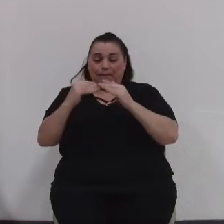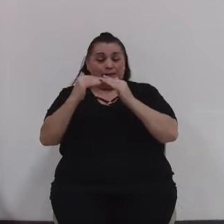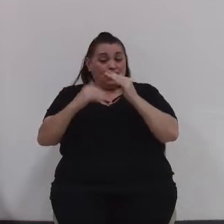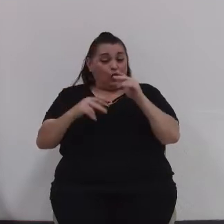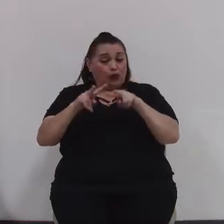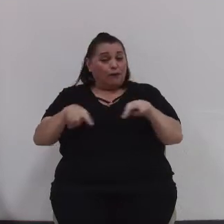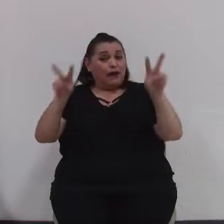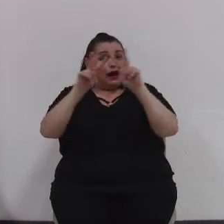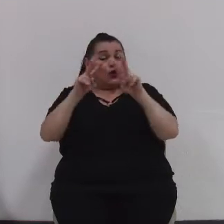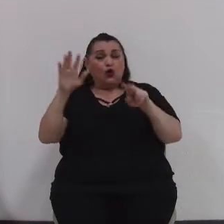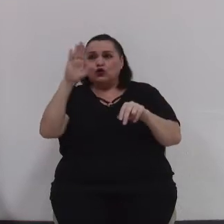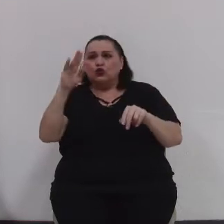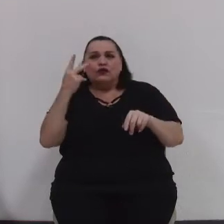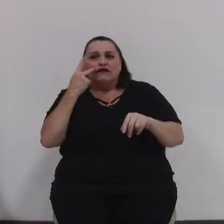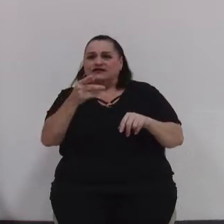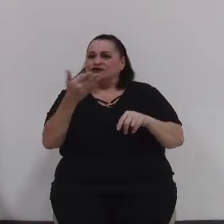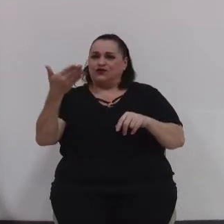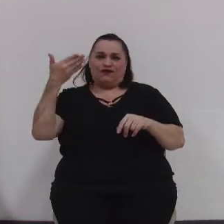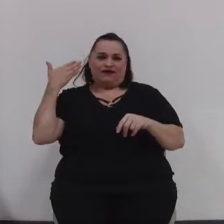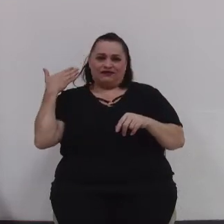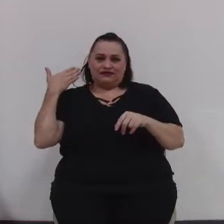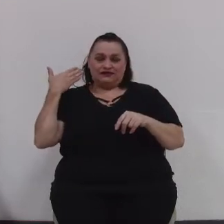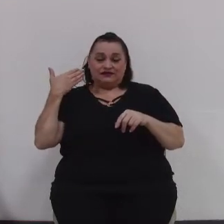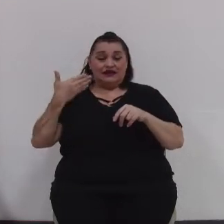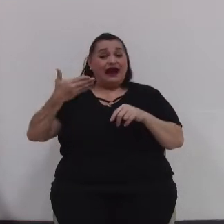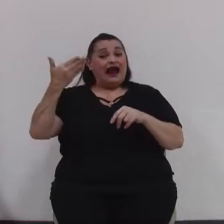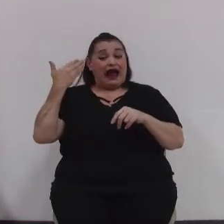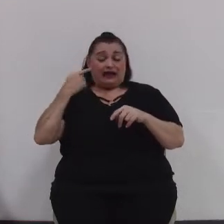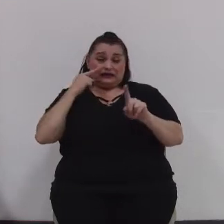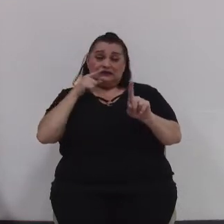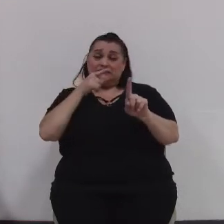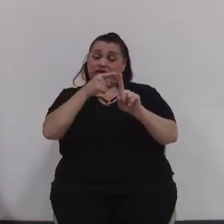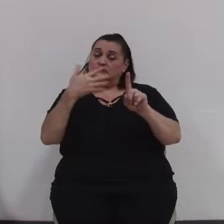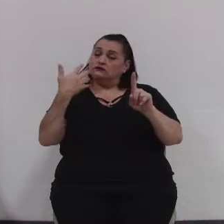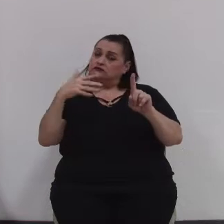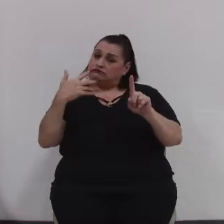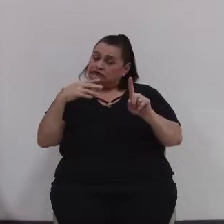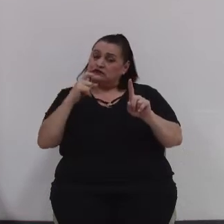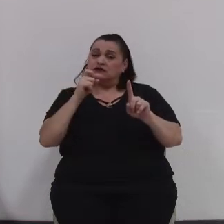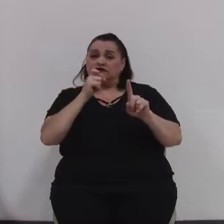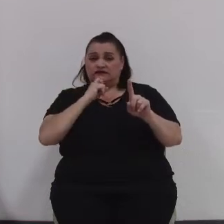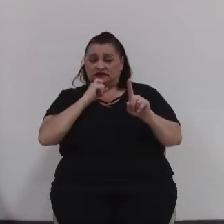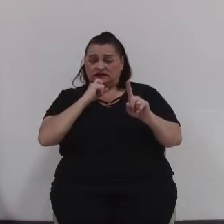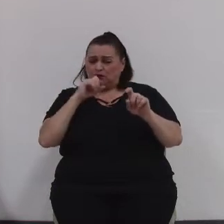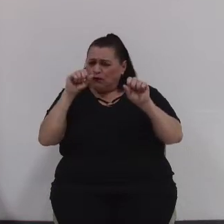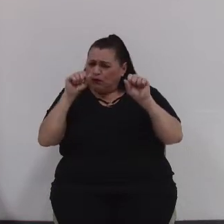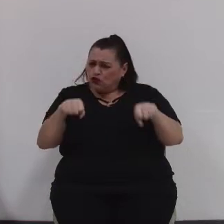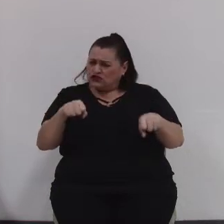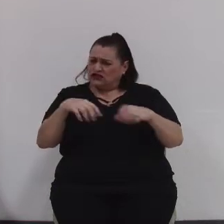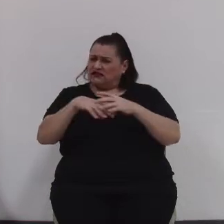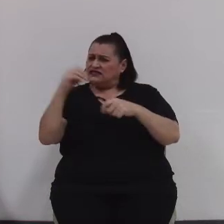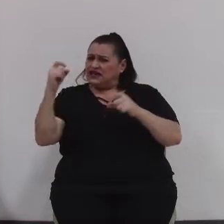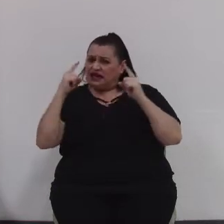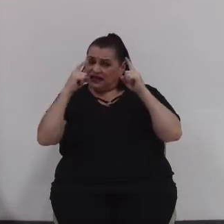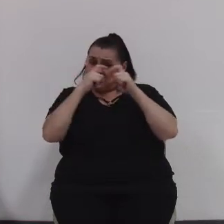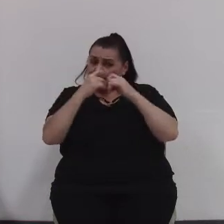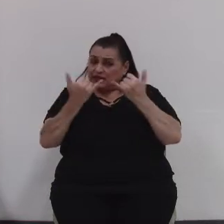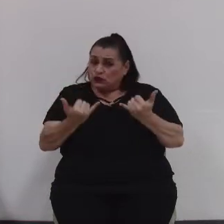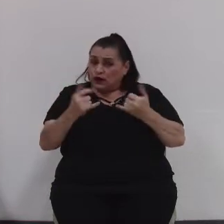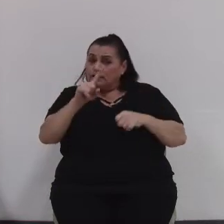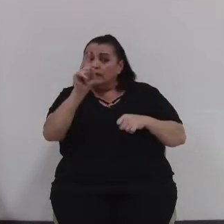jamás registrado. Bueno, ante este escenario sombrío, nos tenemos que preguntar, ¿es posible salir de la crisis actual o